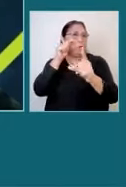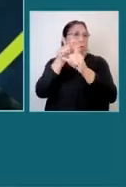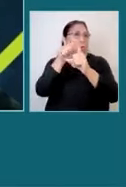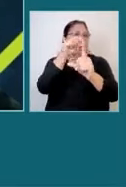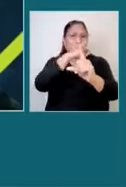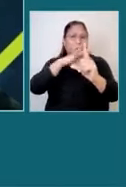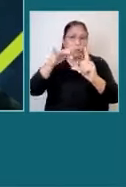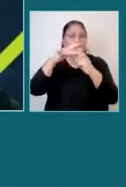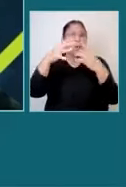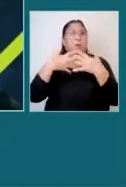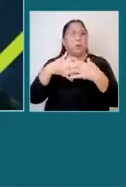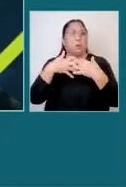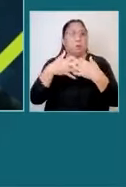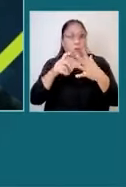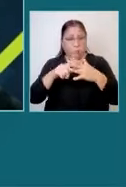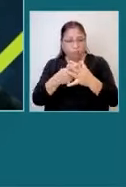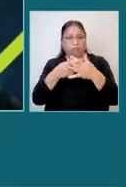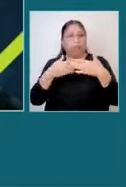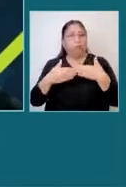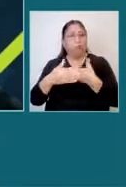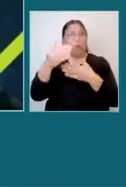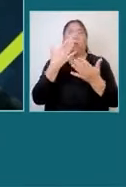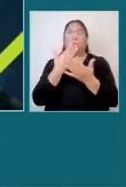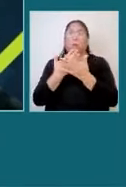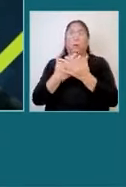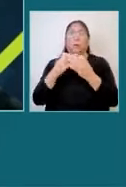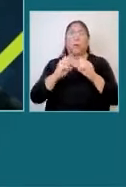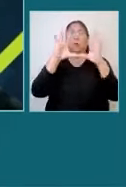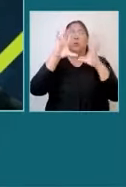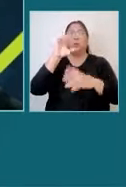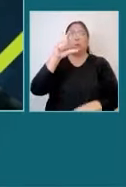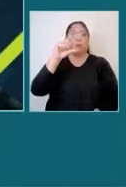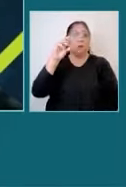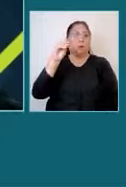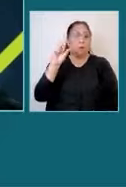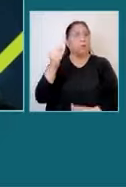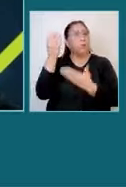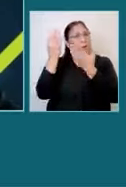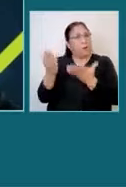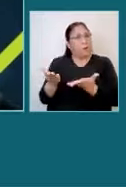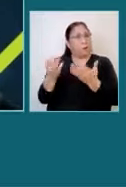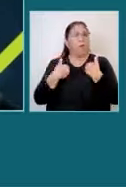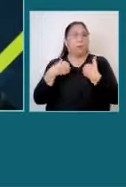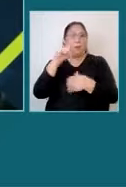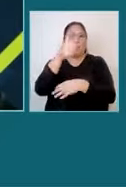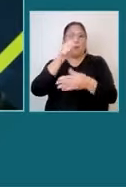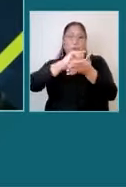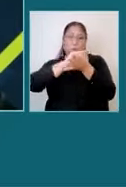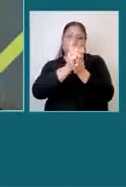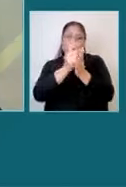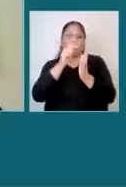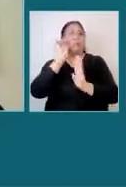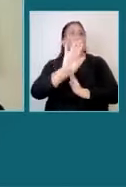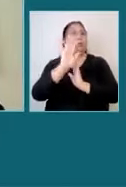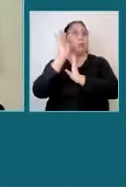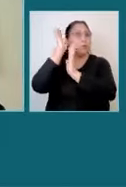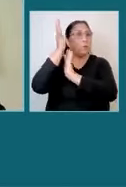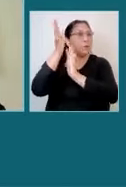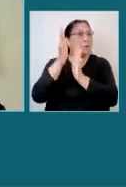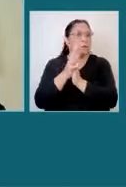ecosistema empresarial y de emprendimiento. Buenos días, Carlos Linares. Adelante, tiene usted 10 minutos para esta presentación.